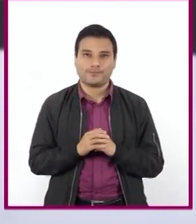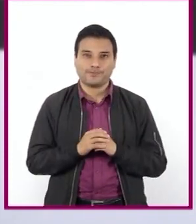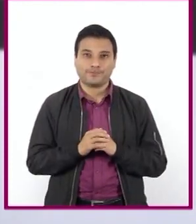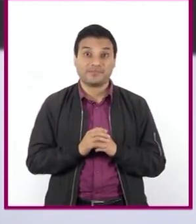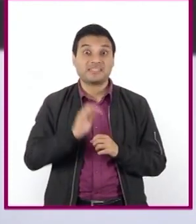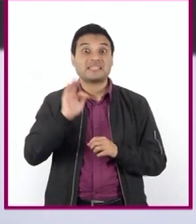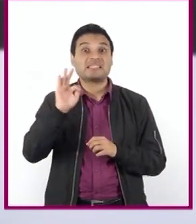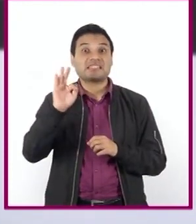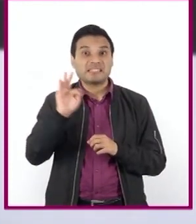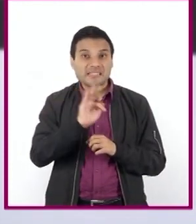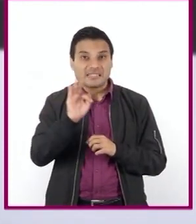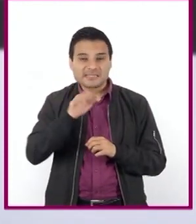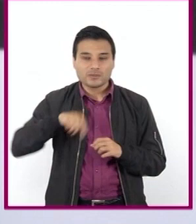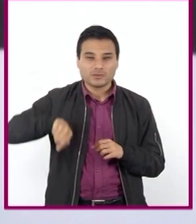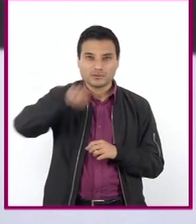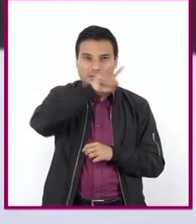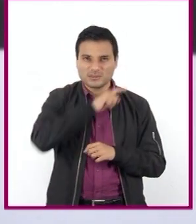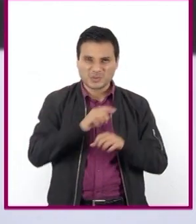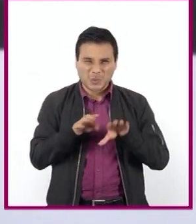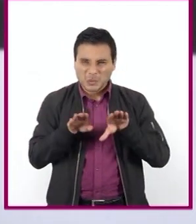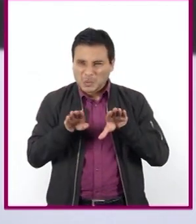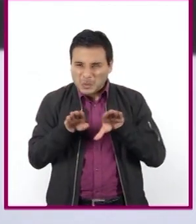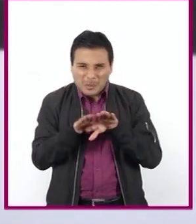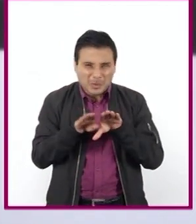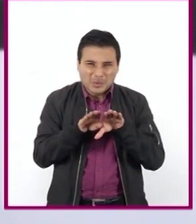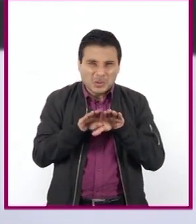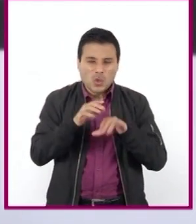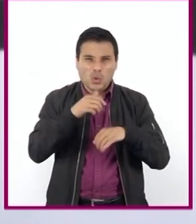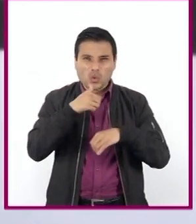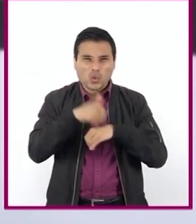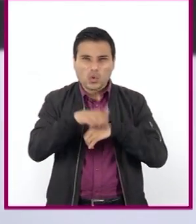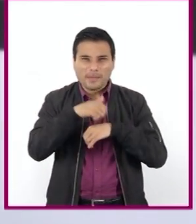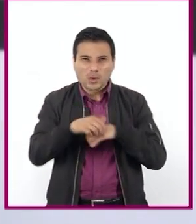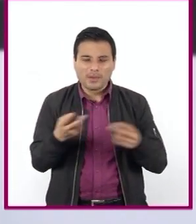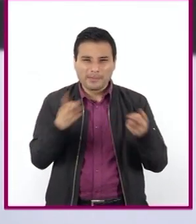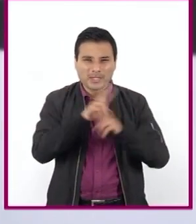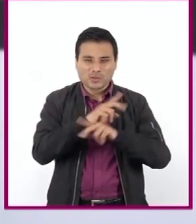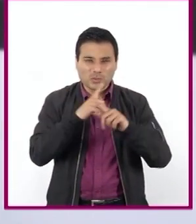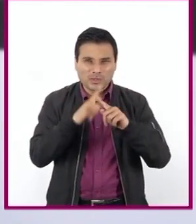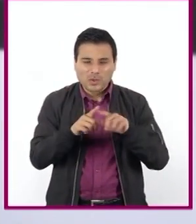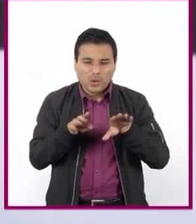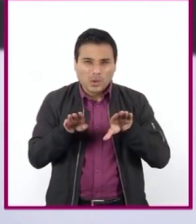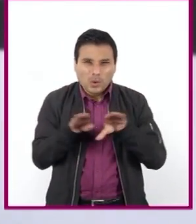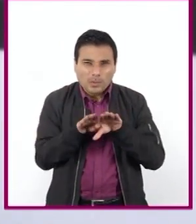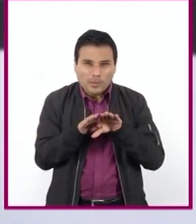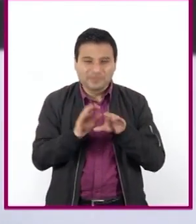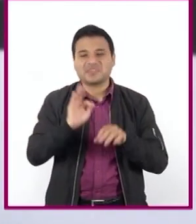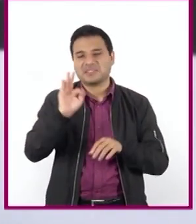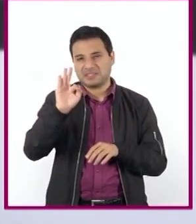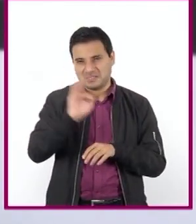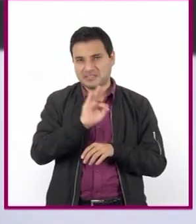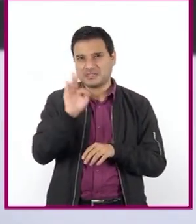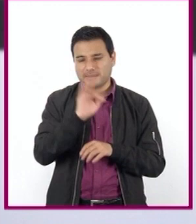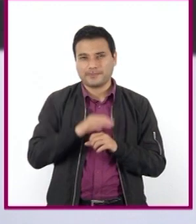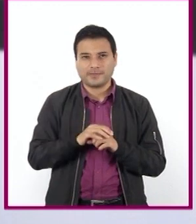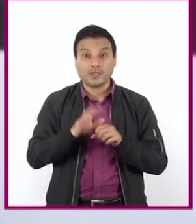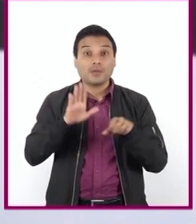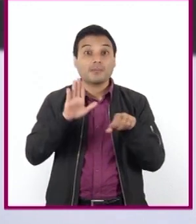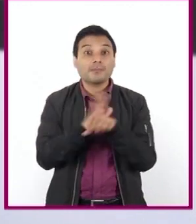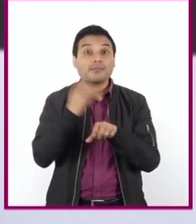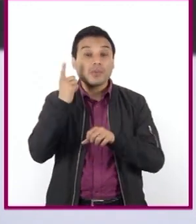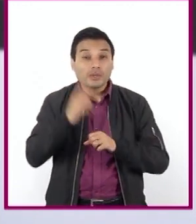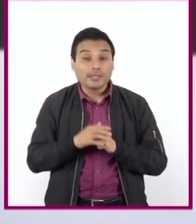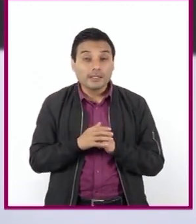enfrentaron dificultades para encontrar el inverso multiplicativo de un número entero. Una de las posibles causas es que